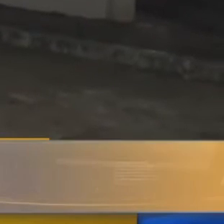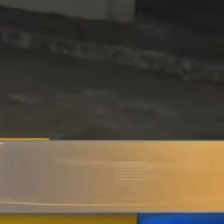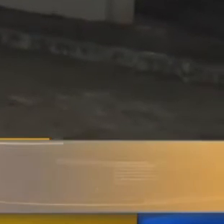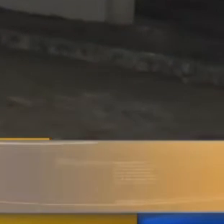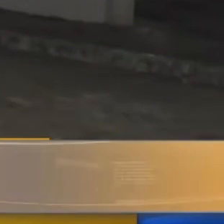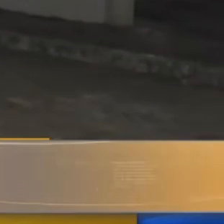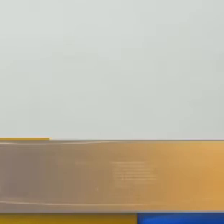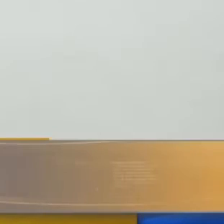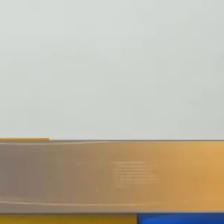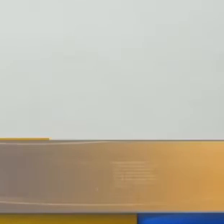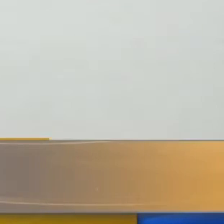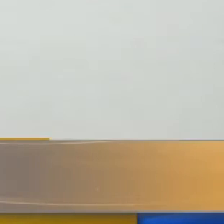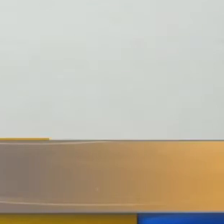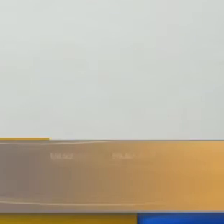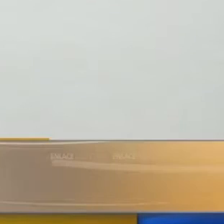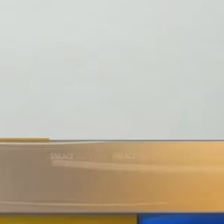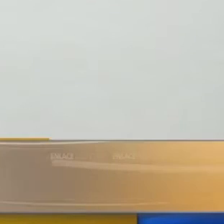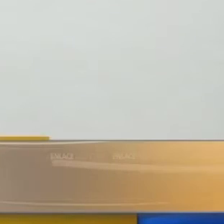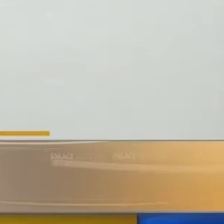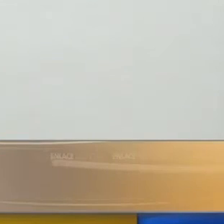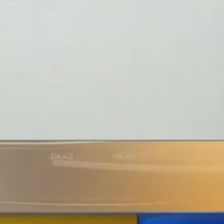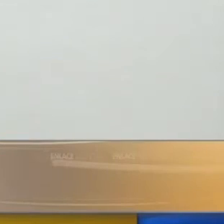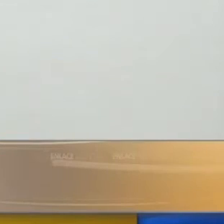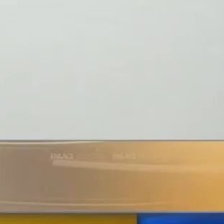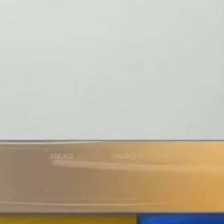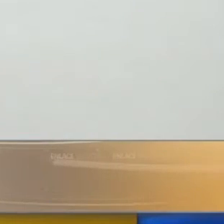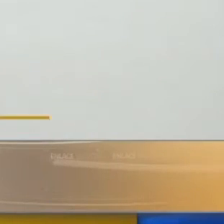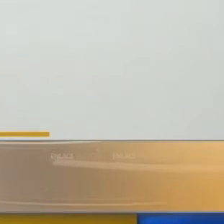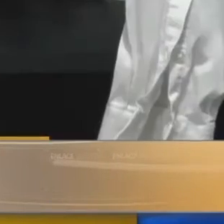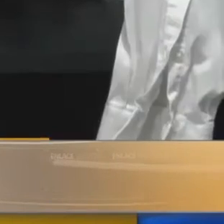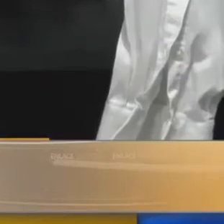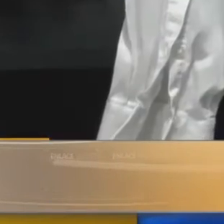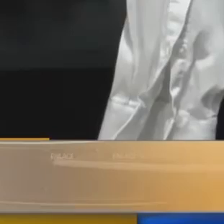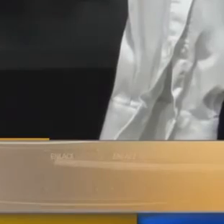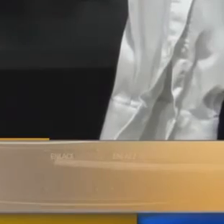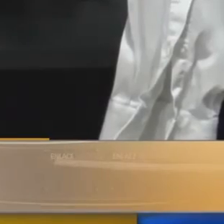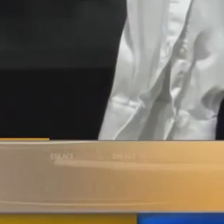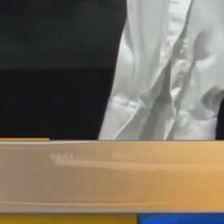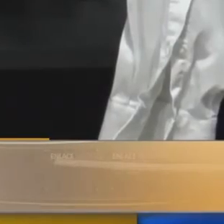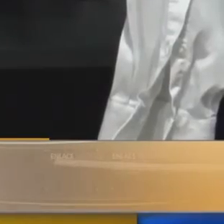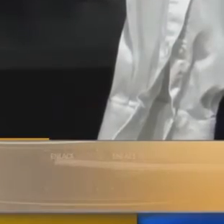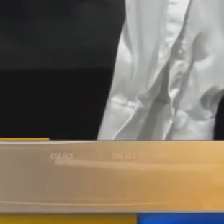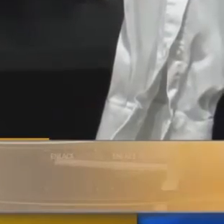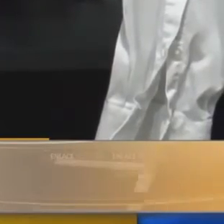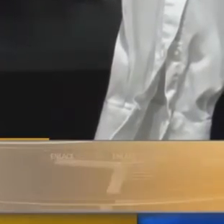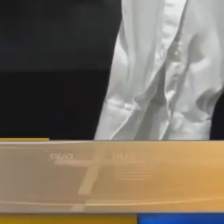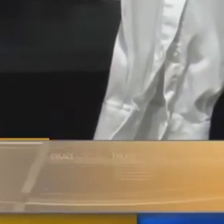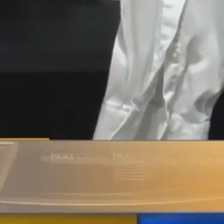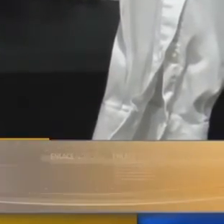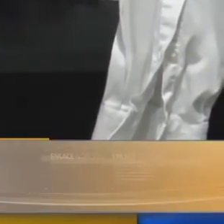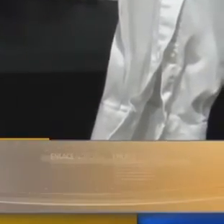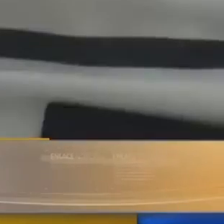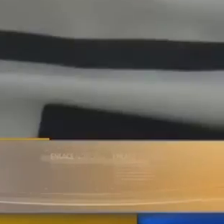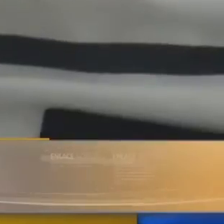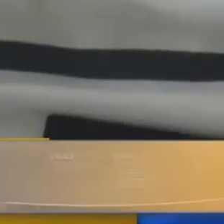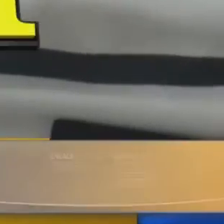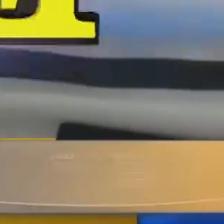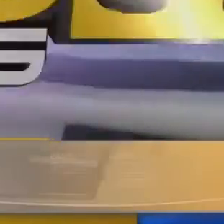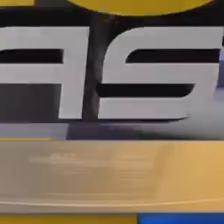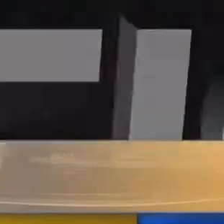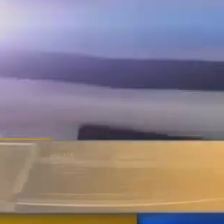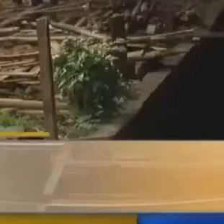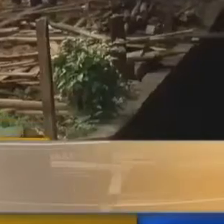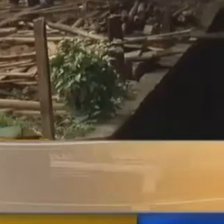5 millones de pesos le fueron hurtados a un habitante del barrio Primero de Mayo. Desconocidos se metieron por el patio de la vivienda. Además del dinero en efectivo, se